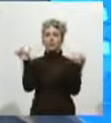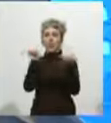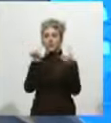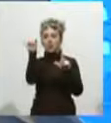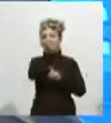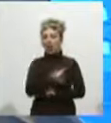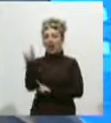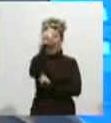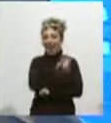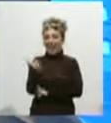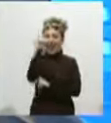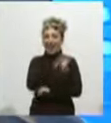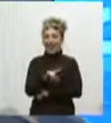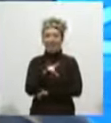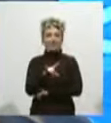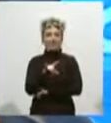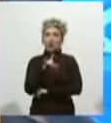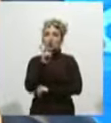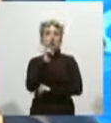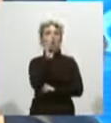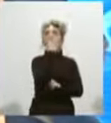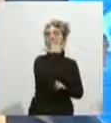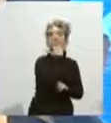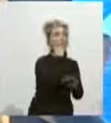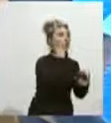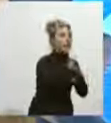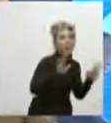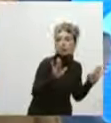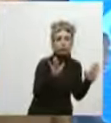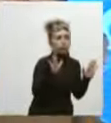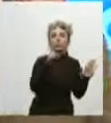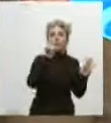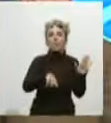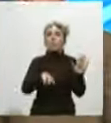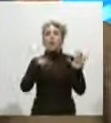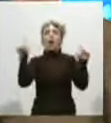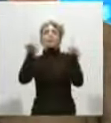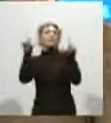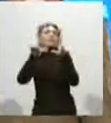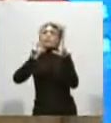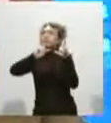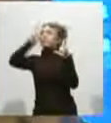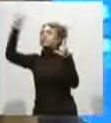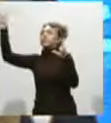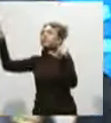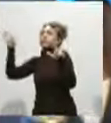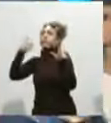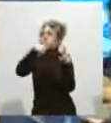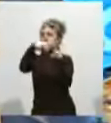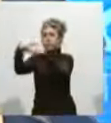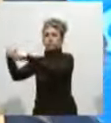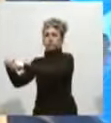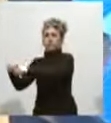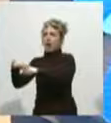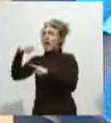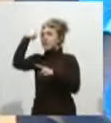el drag únicamente del entorno del carnaval y lo llevamos también al mundo del espectáculo, al mundo de la televisión. Ellos lo saben perfectamente, que esta